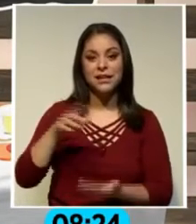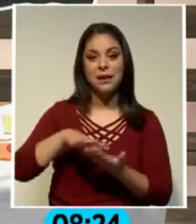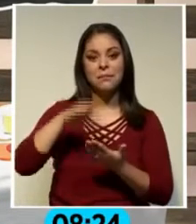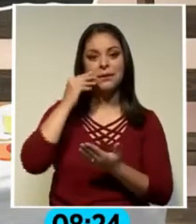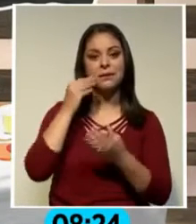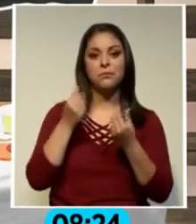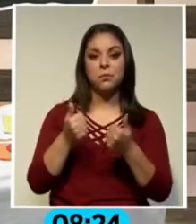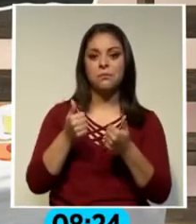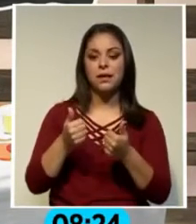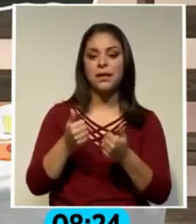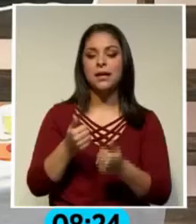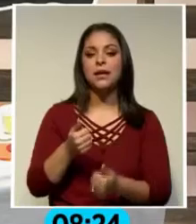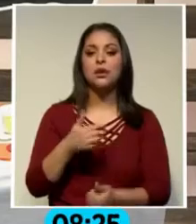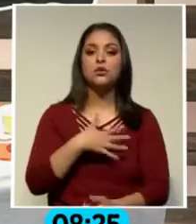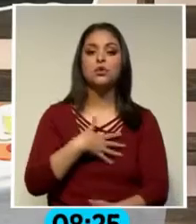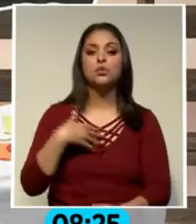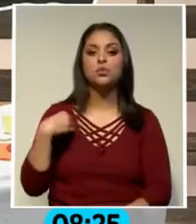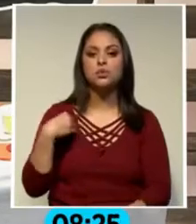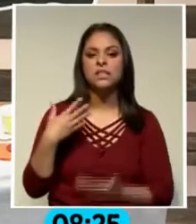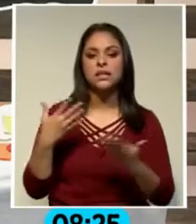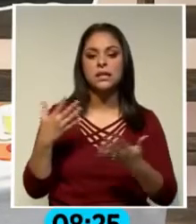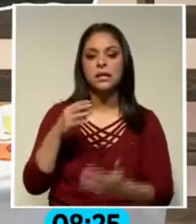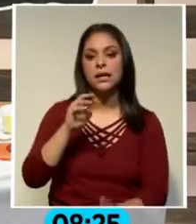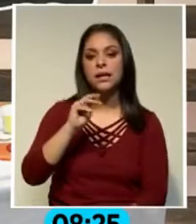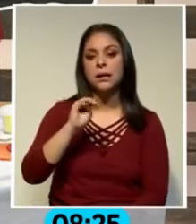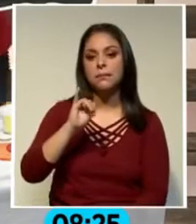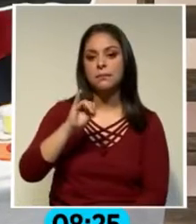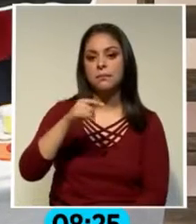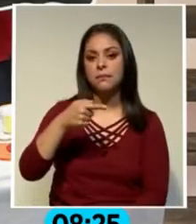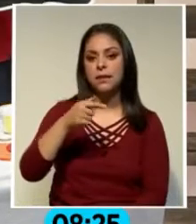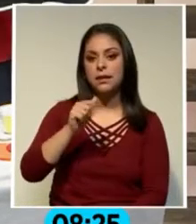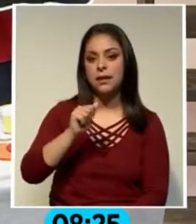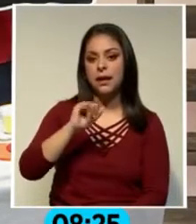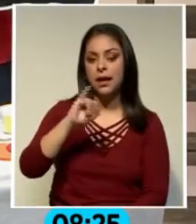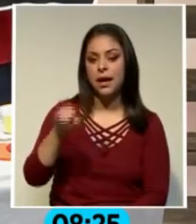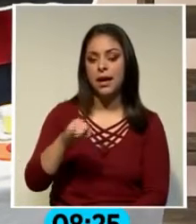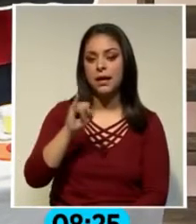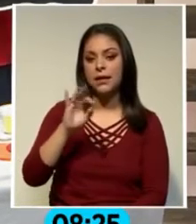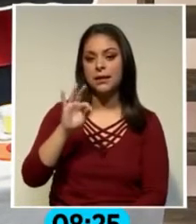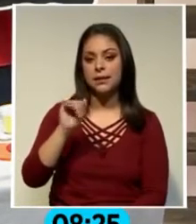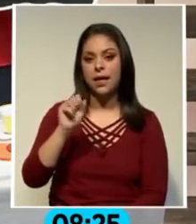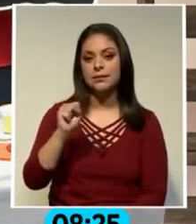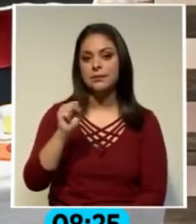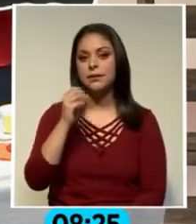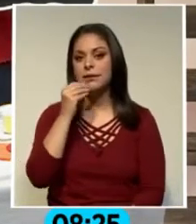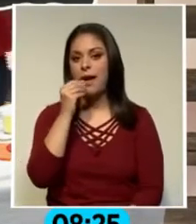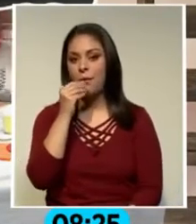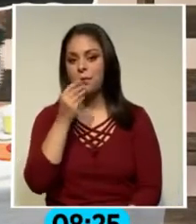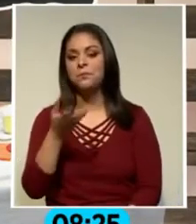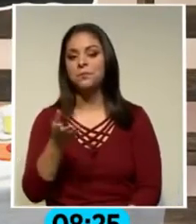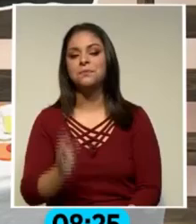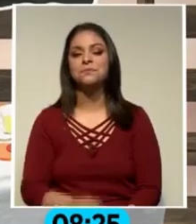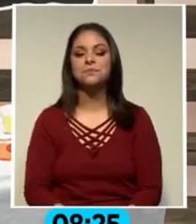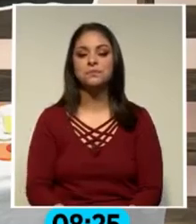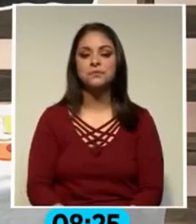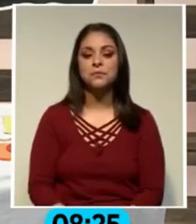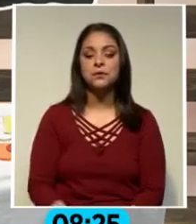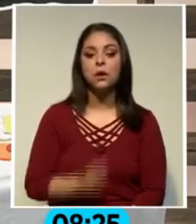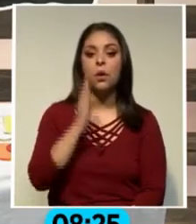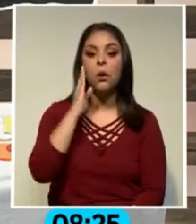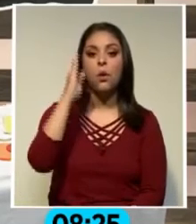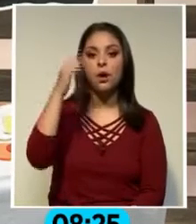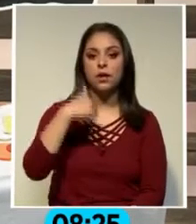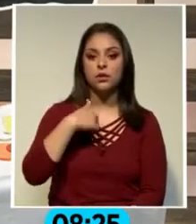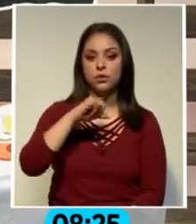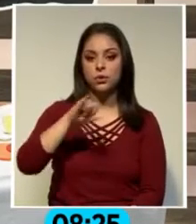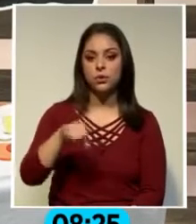gusta Migajitas de Sabor. Ay, migajitas. Entonces tenemos migajitas. Que traerlo, porque hasta el momento iba ganando este. Hola, niña Línea, güey, soy